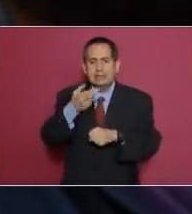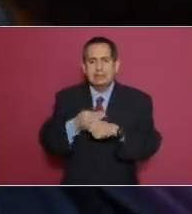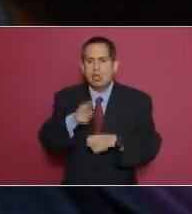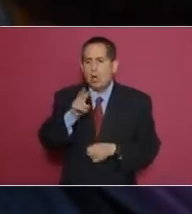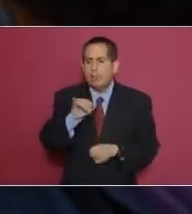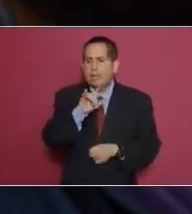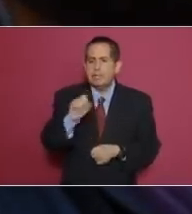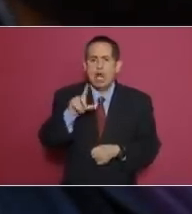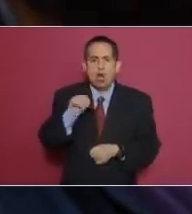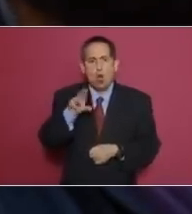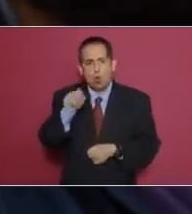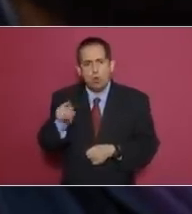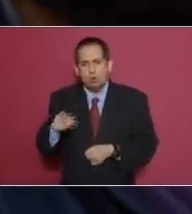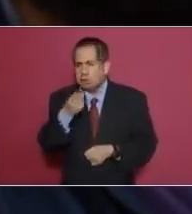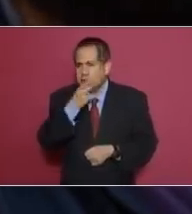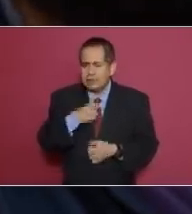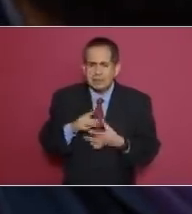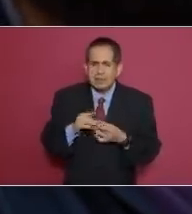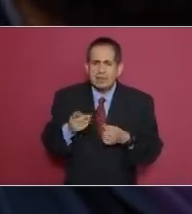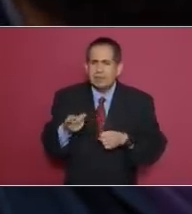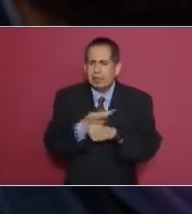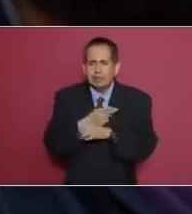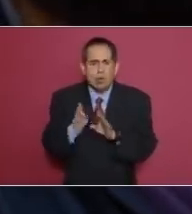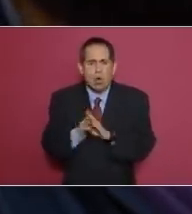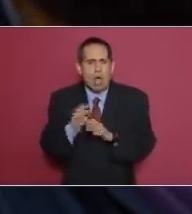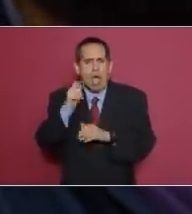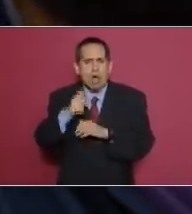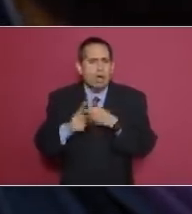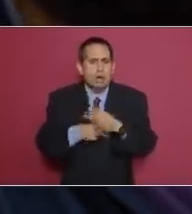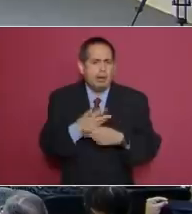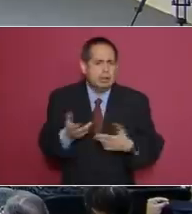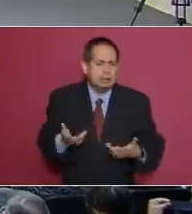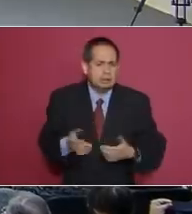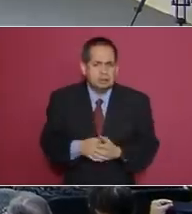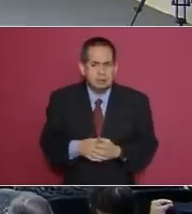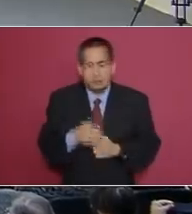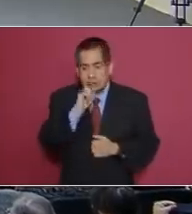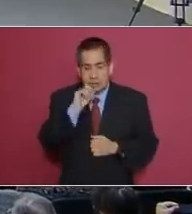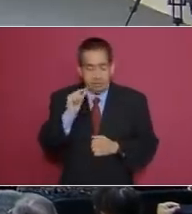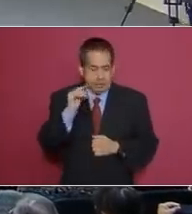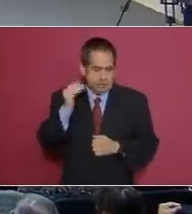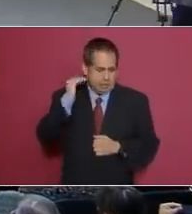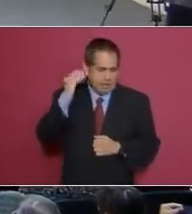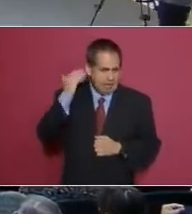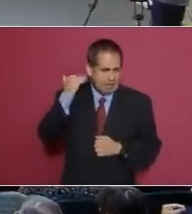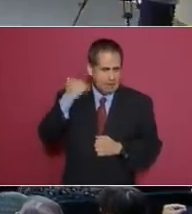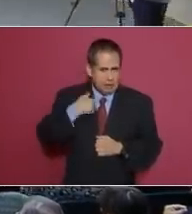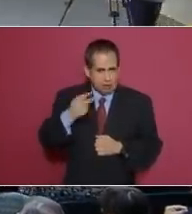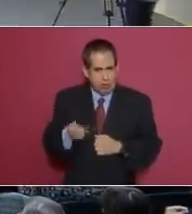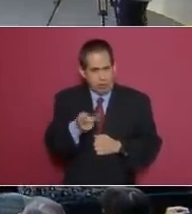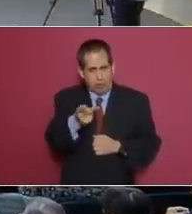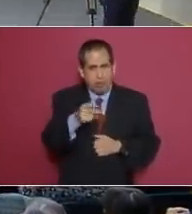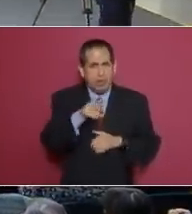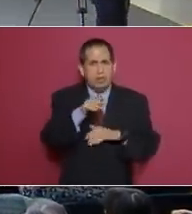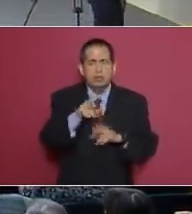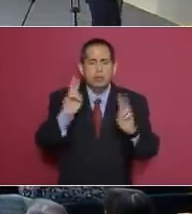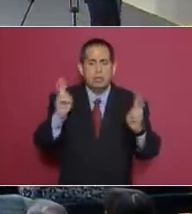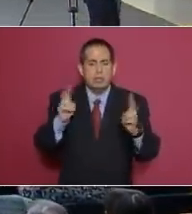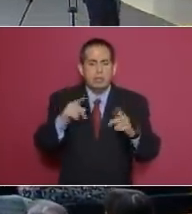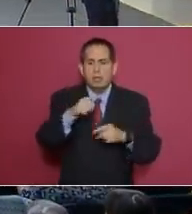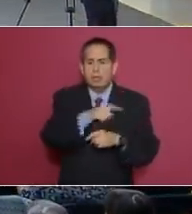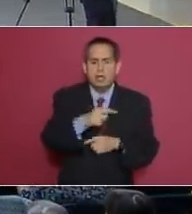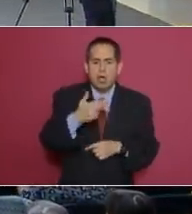Villalobos. ¿Nos puede comentar exactamente qué medidas se van a tomar? Y hace unos días yo le había preguntado sobre el tema de Hugo